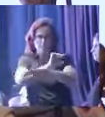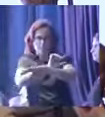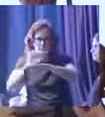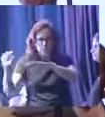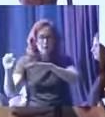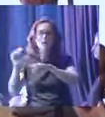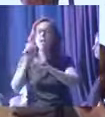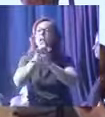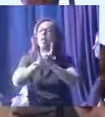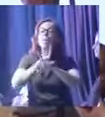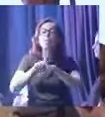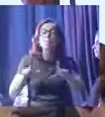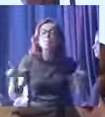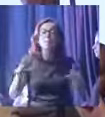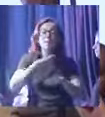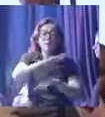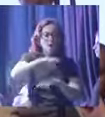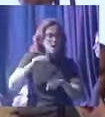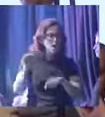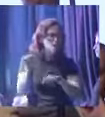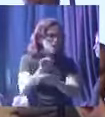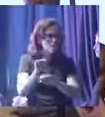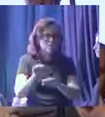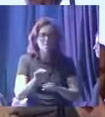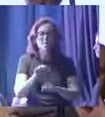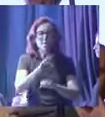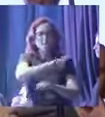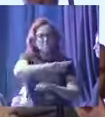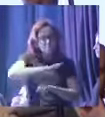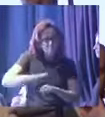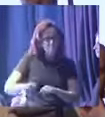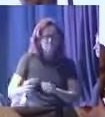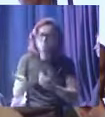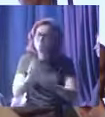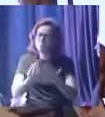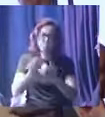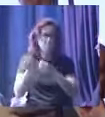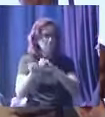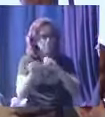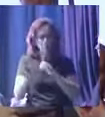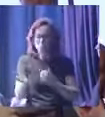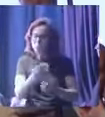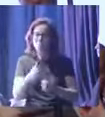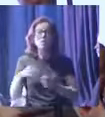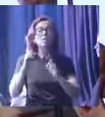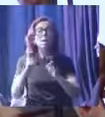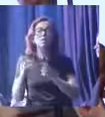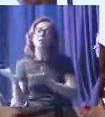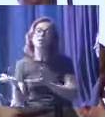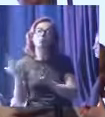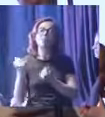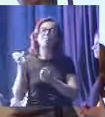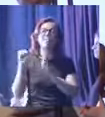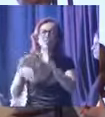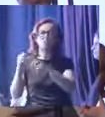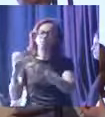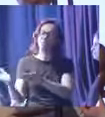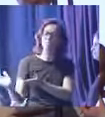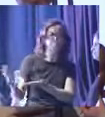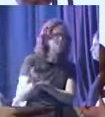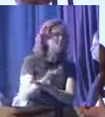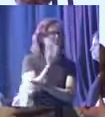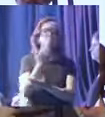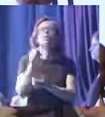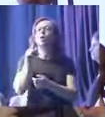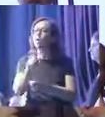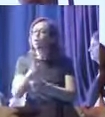es limpiar los arroyos en donde están y es también recoger la basura en esos lugares. Todo eso tiene